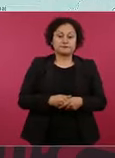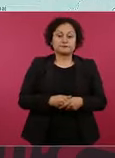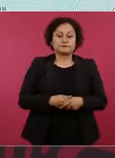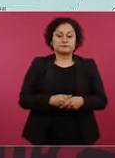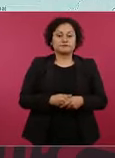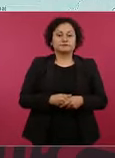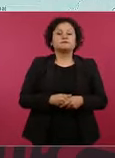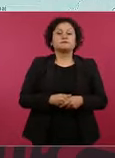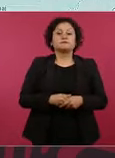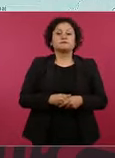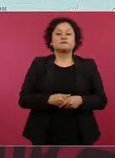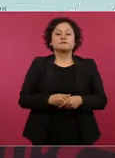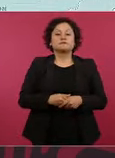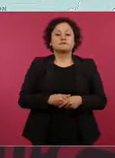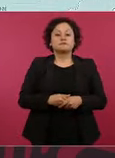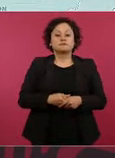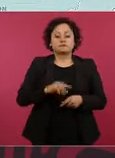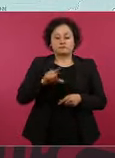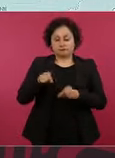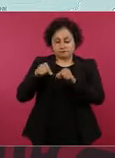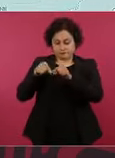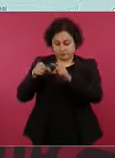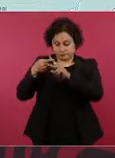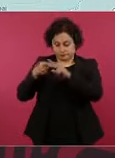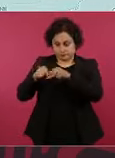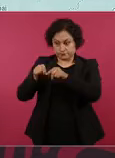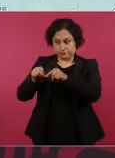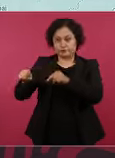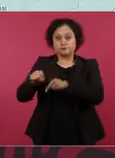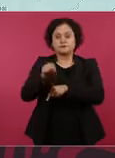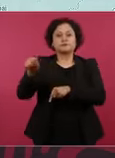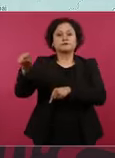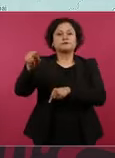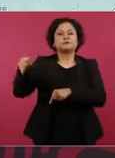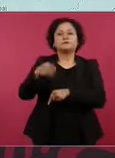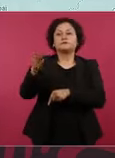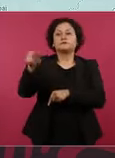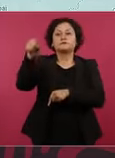frontera Comalapa, que no está tan cerca.